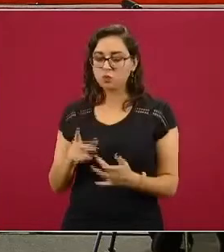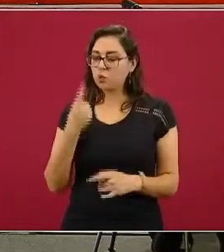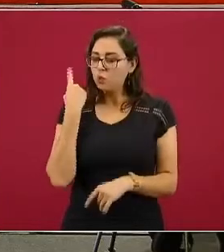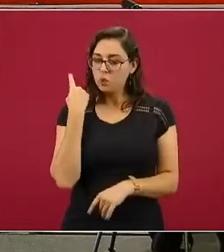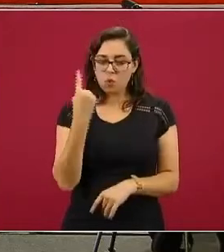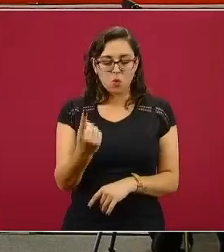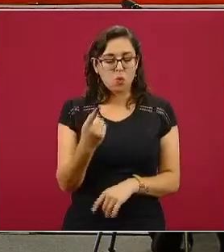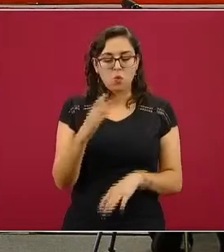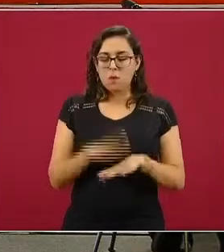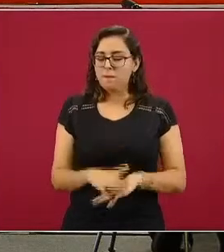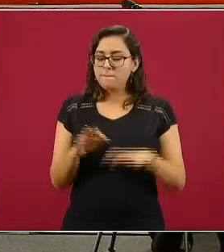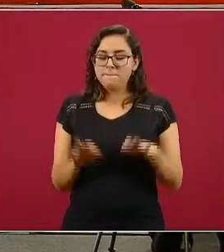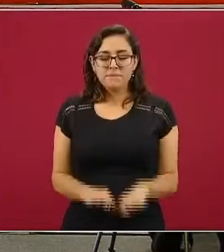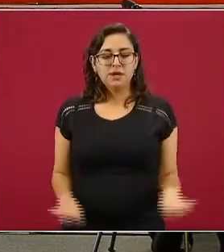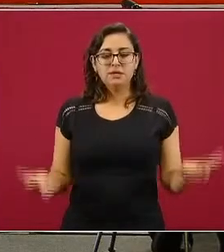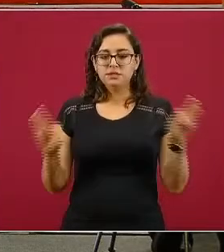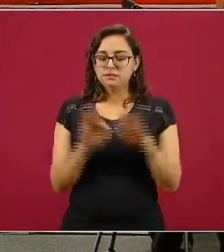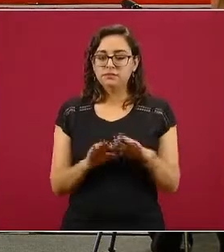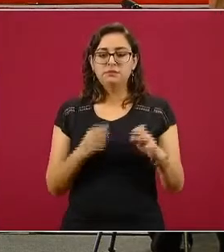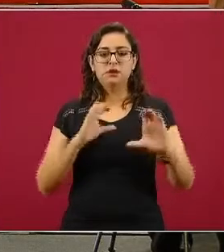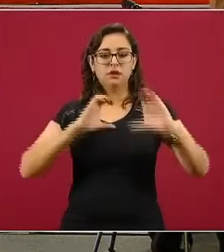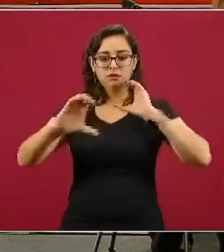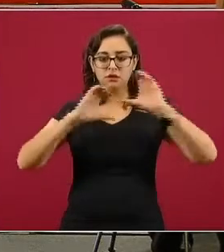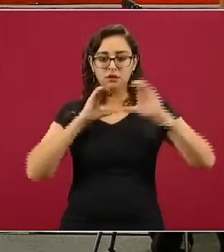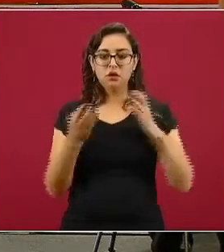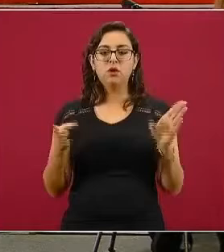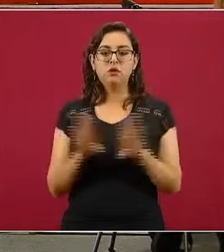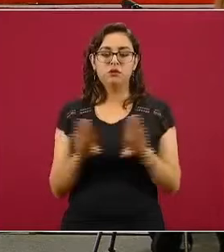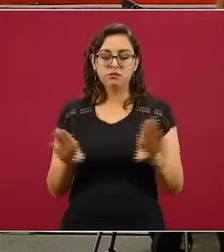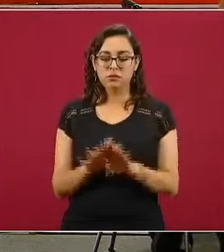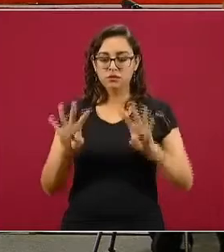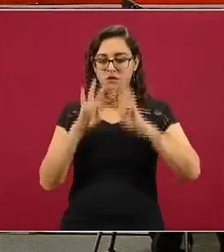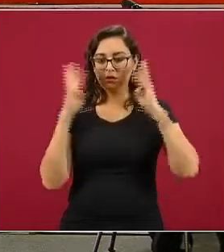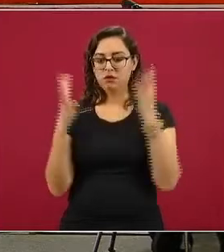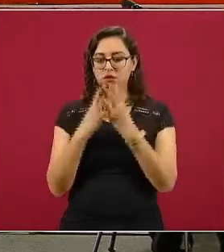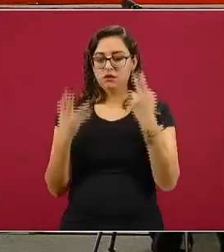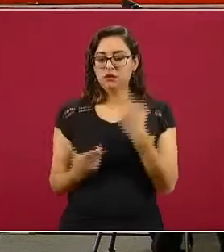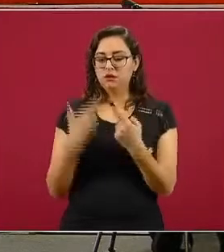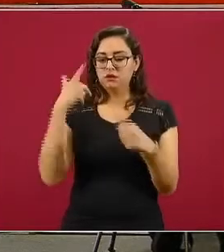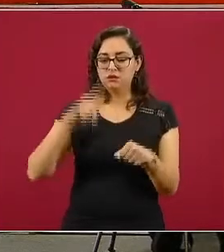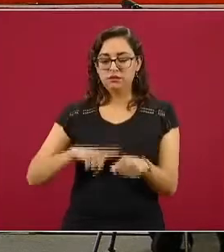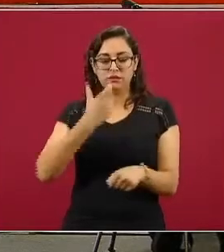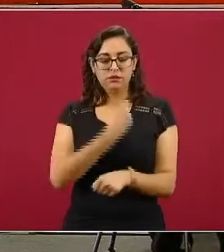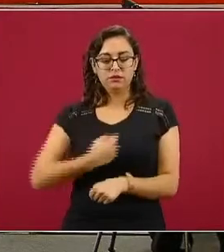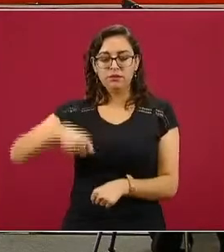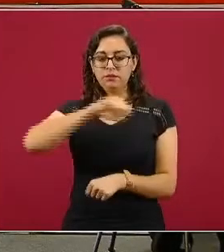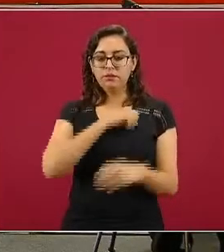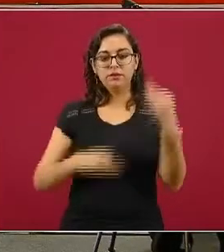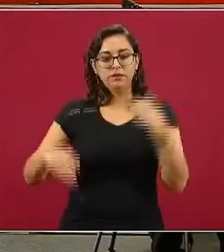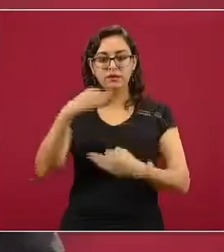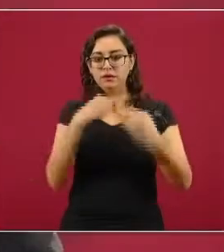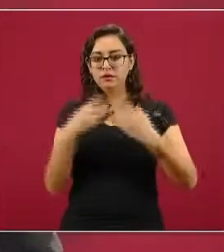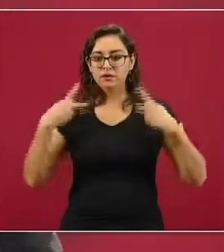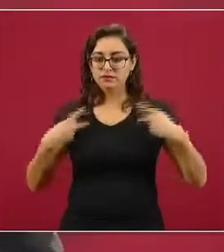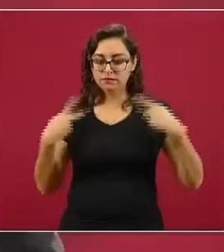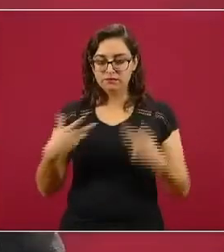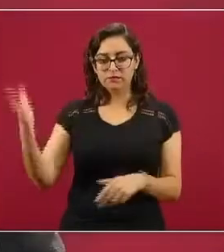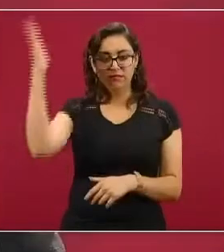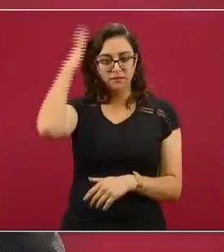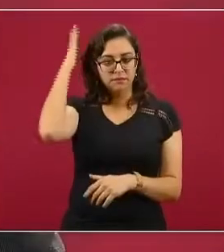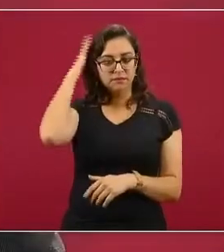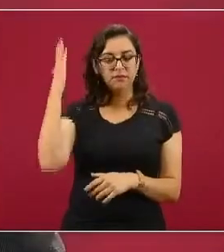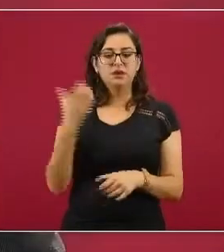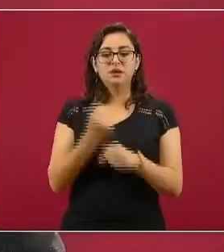básico, el fundamental, es a través del Consejo Nacional de Salud, donde concurren todas las personas titulares de